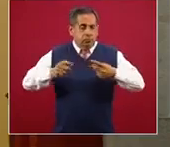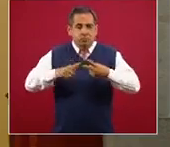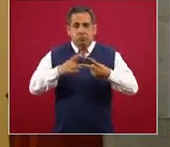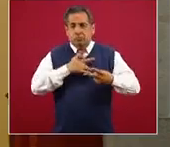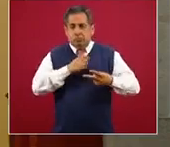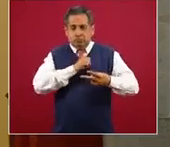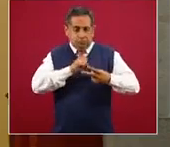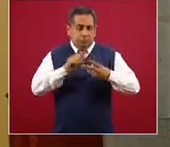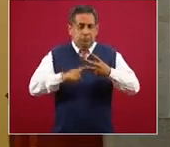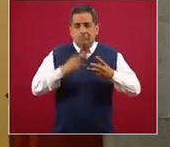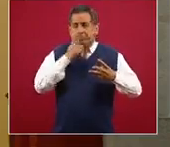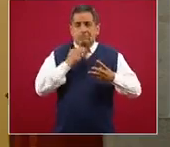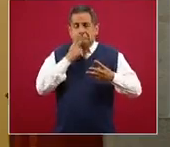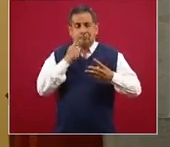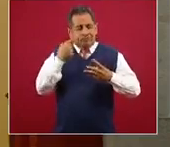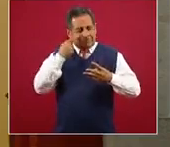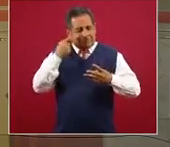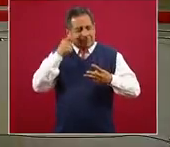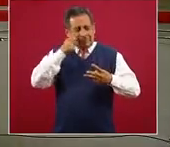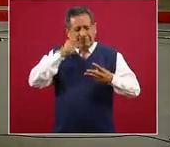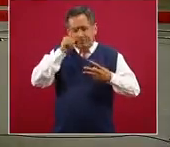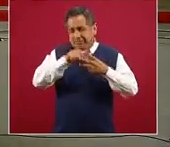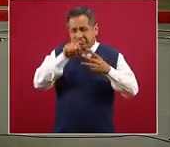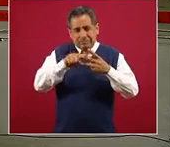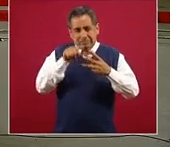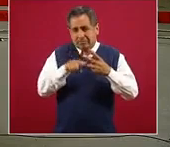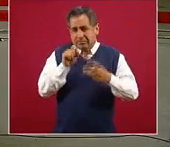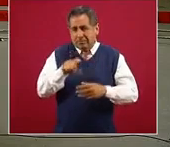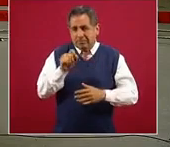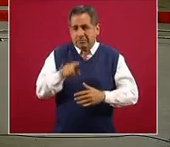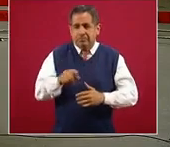diabetes. Veamos la siguiente diapositiva.